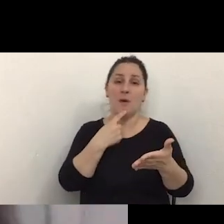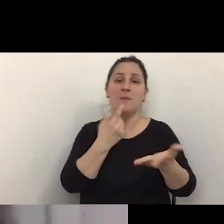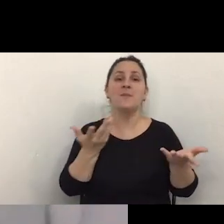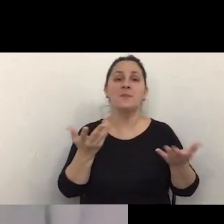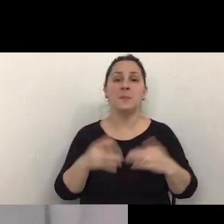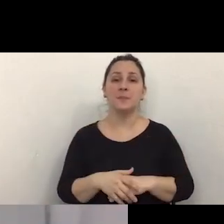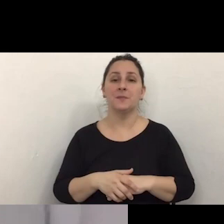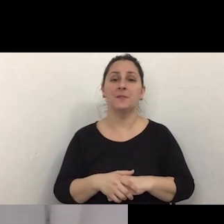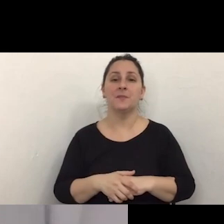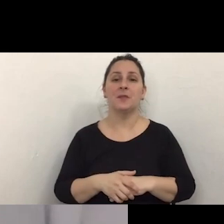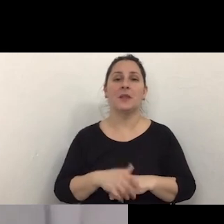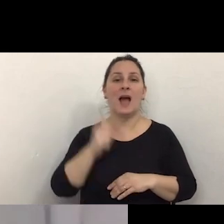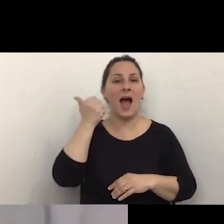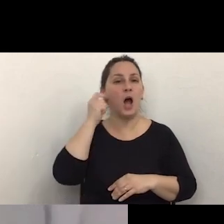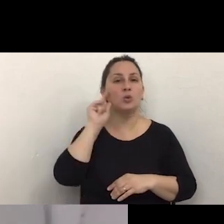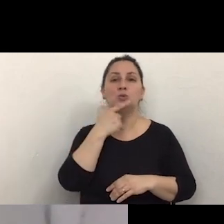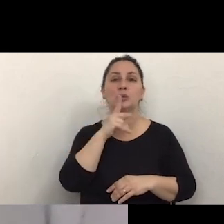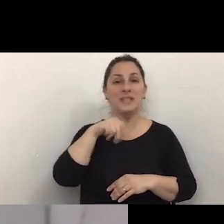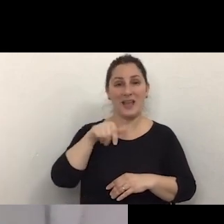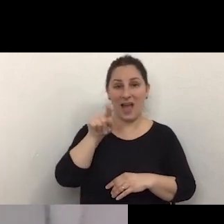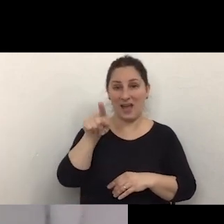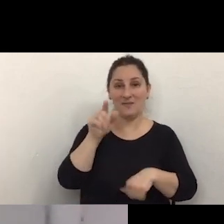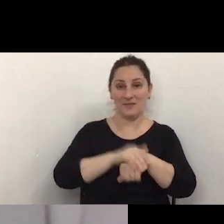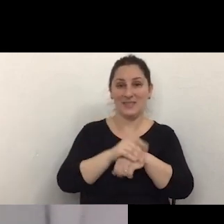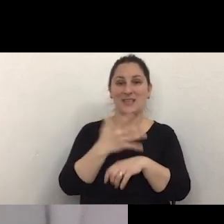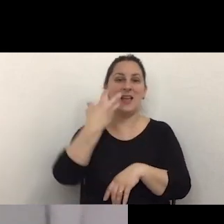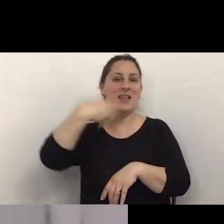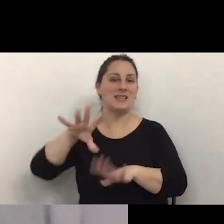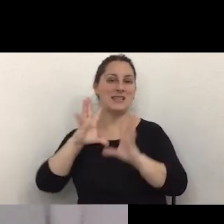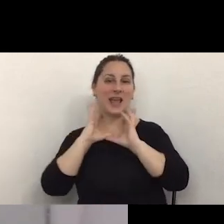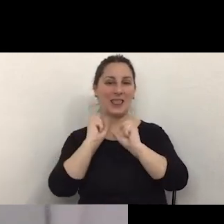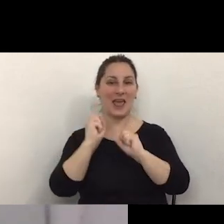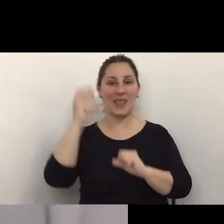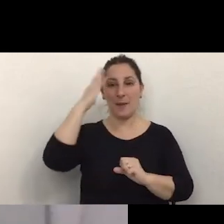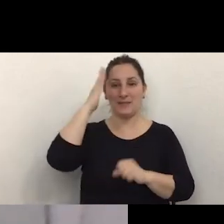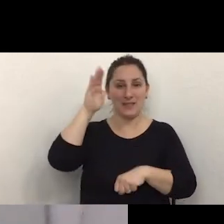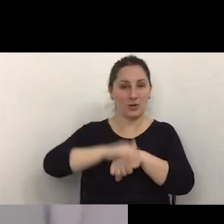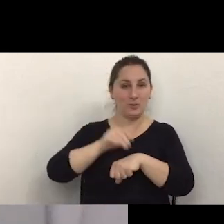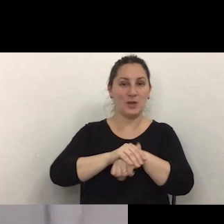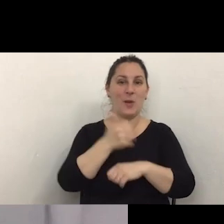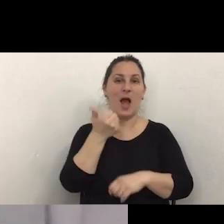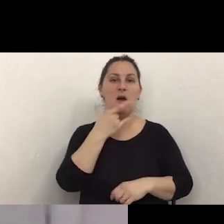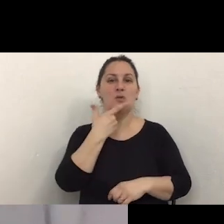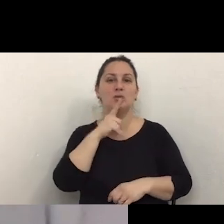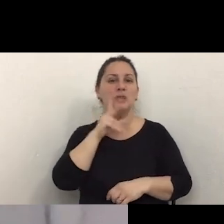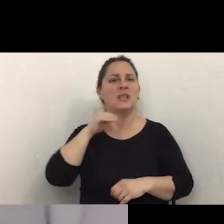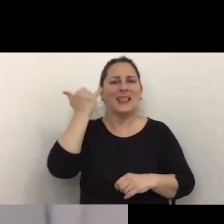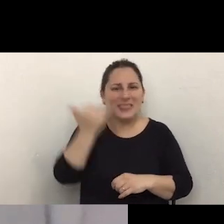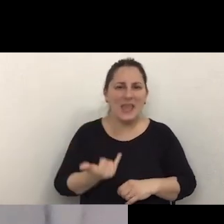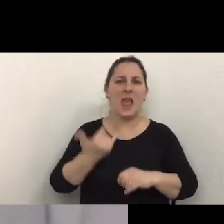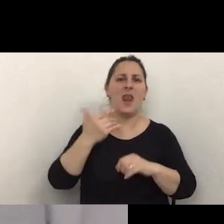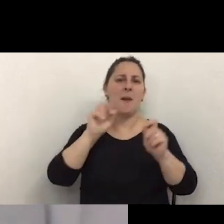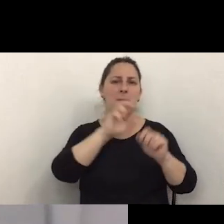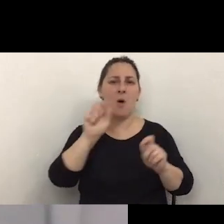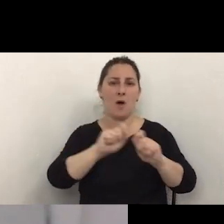el resto de las colegas de la Secretaría de Capacitación, Agustina como secretaria, ya tiene todo el material y luego ellos se